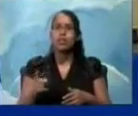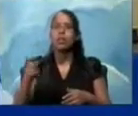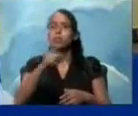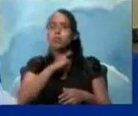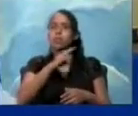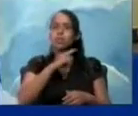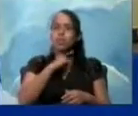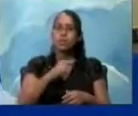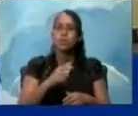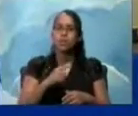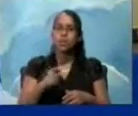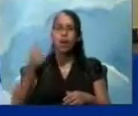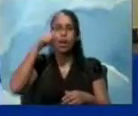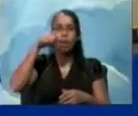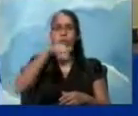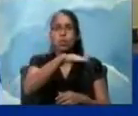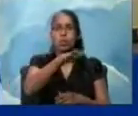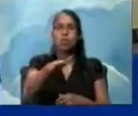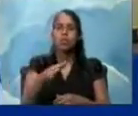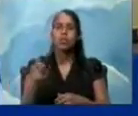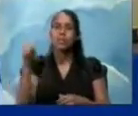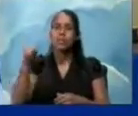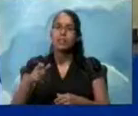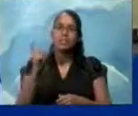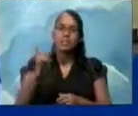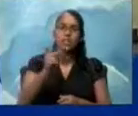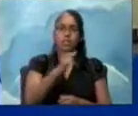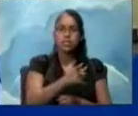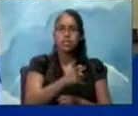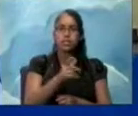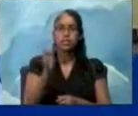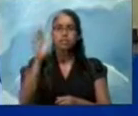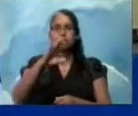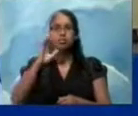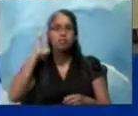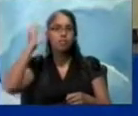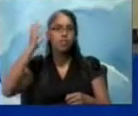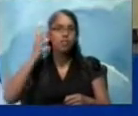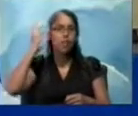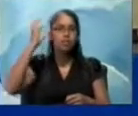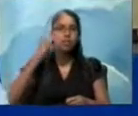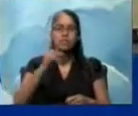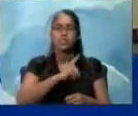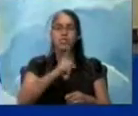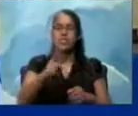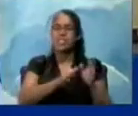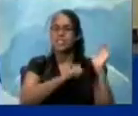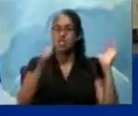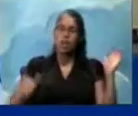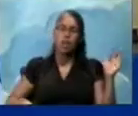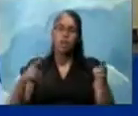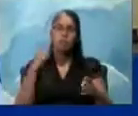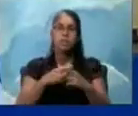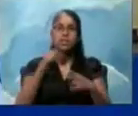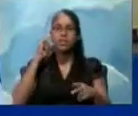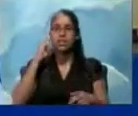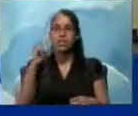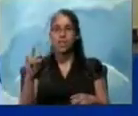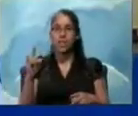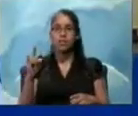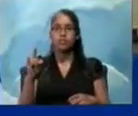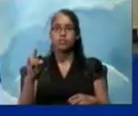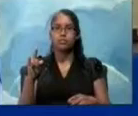perturba al pueblo? Esta gente estaban locos de remate. Que el Señor reprenda al diablo.